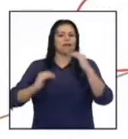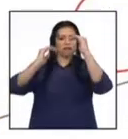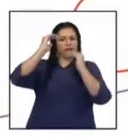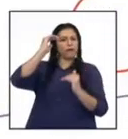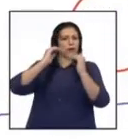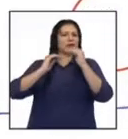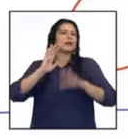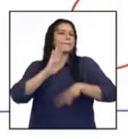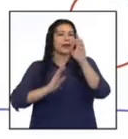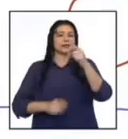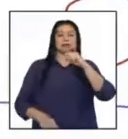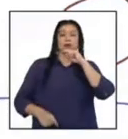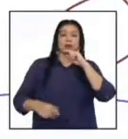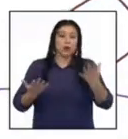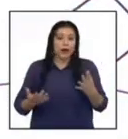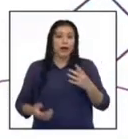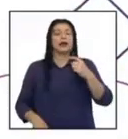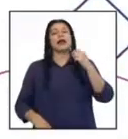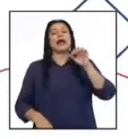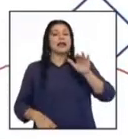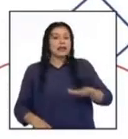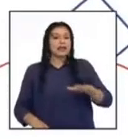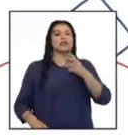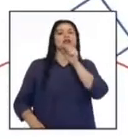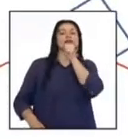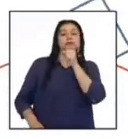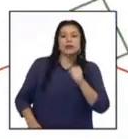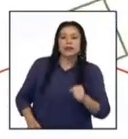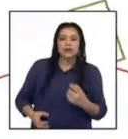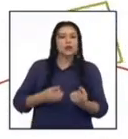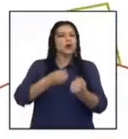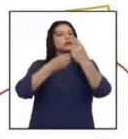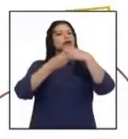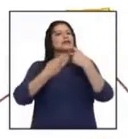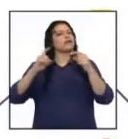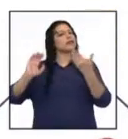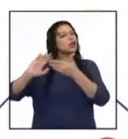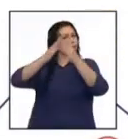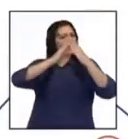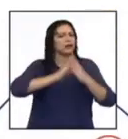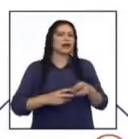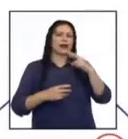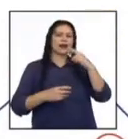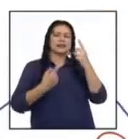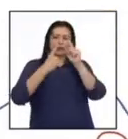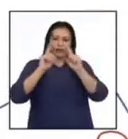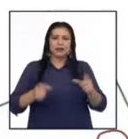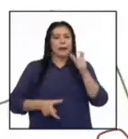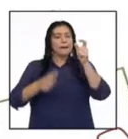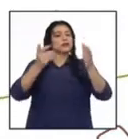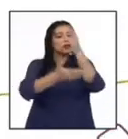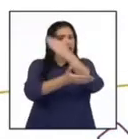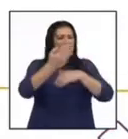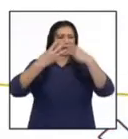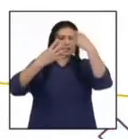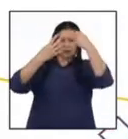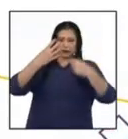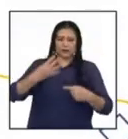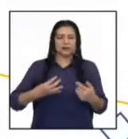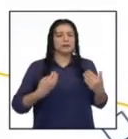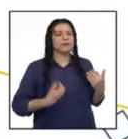en particular con la mujer, niños, adultos mayores, integrantes de comunidades étnicas, personas con discapacidad,